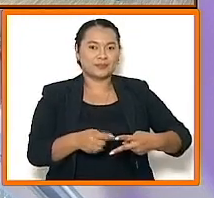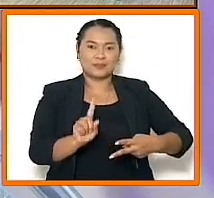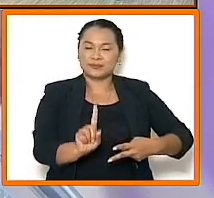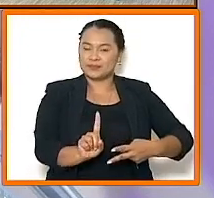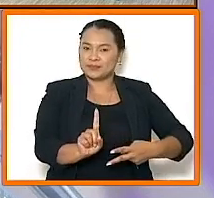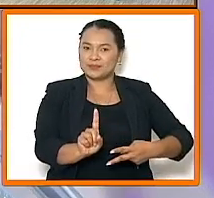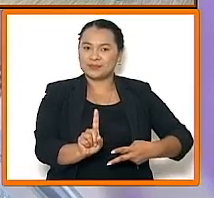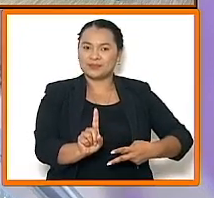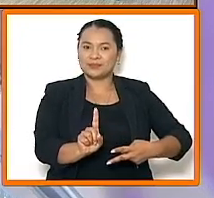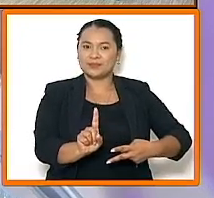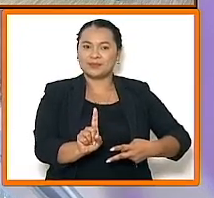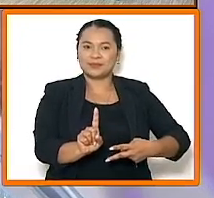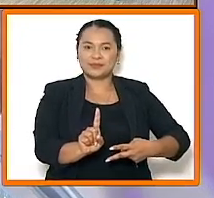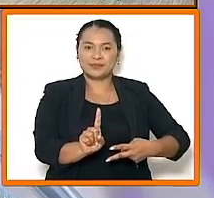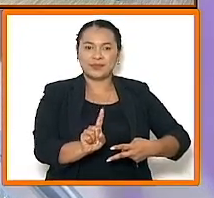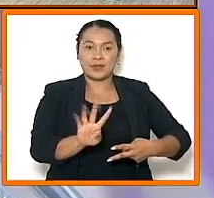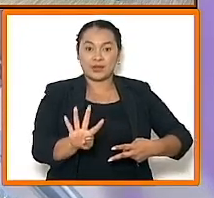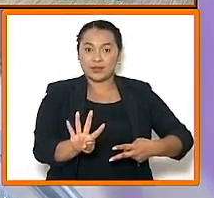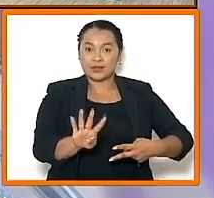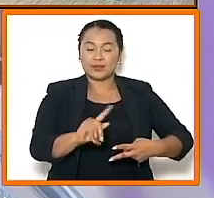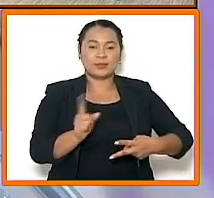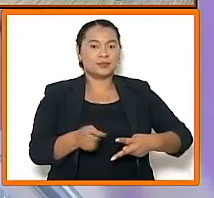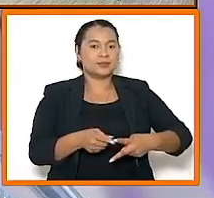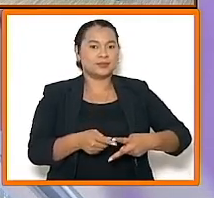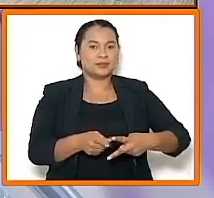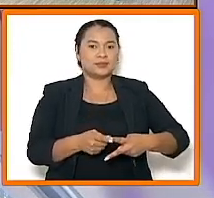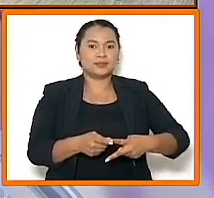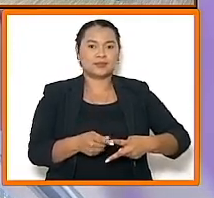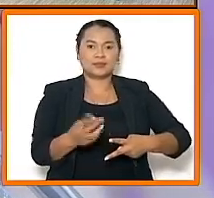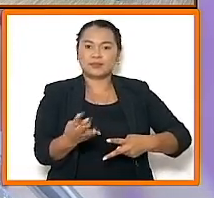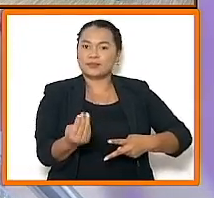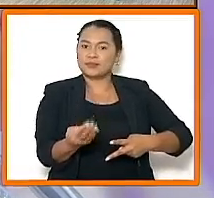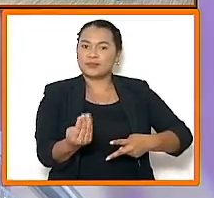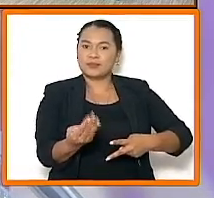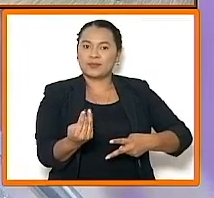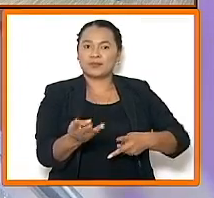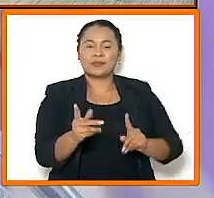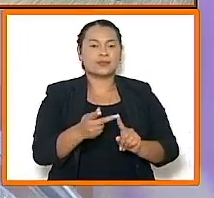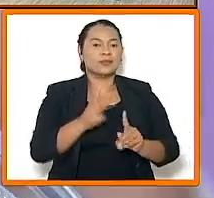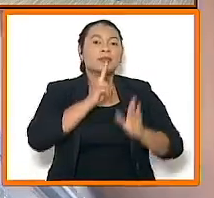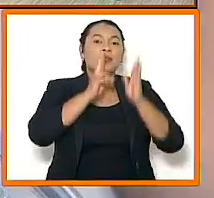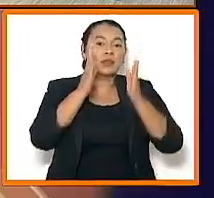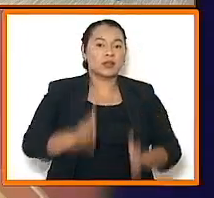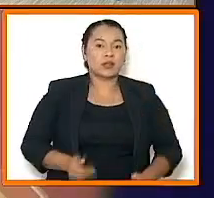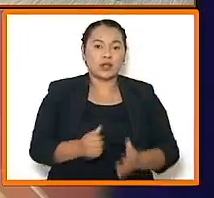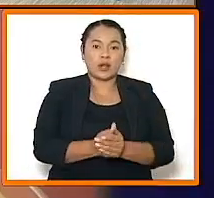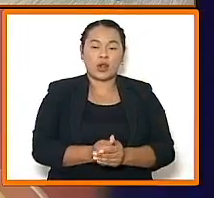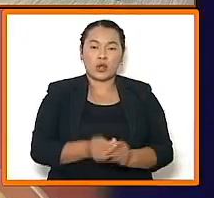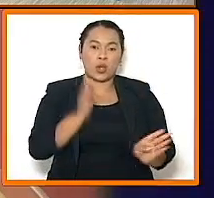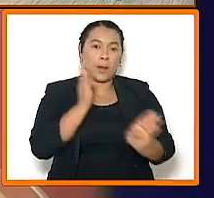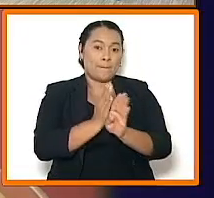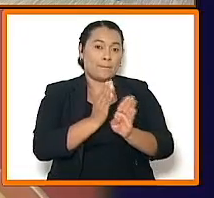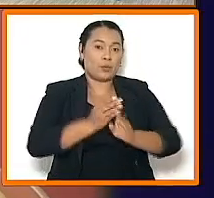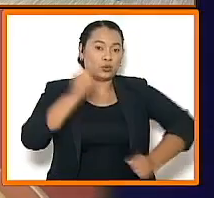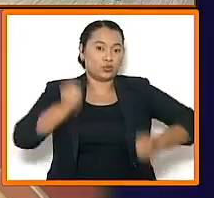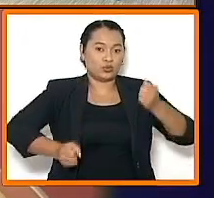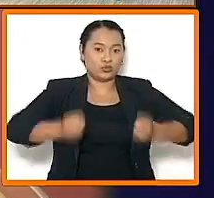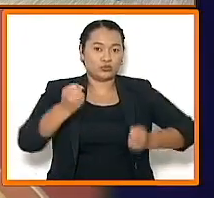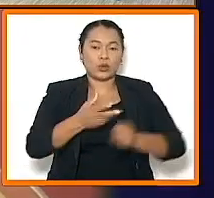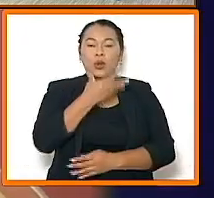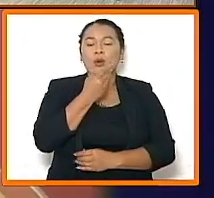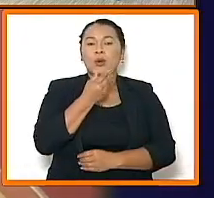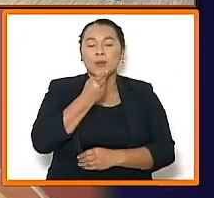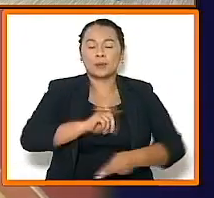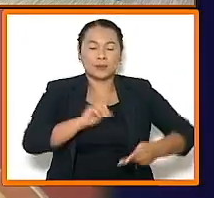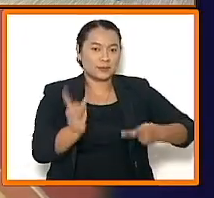Segundo dígito, el 4. Primer número ganador es el 14 con su catrachada bucero. Vamos a conocer el segundo número y su